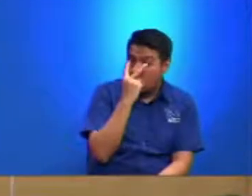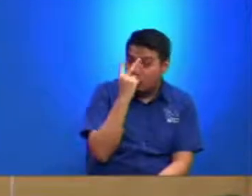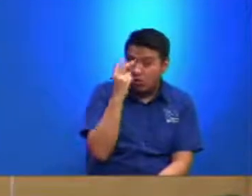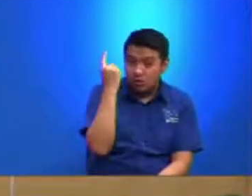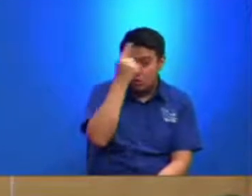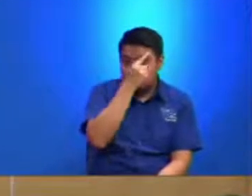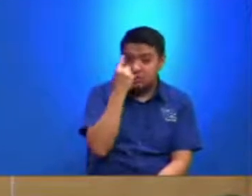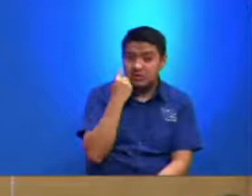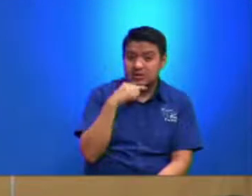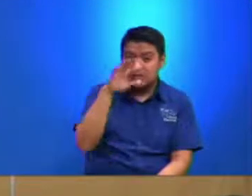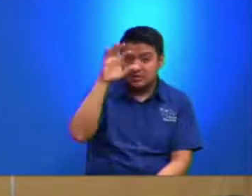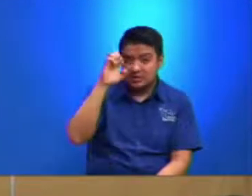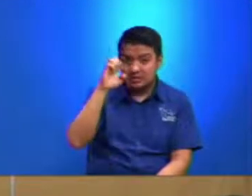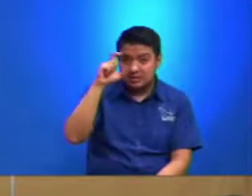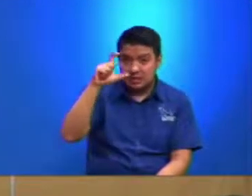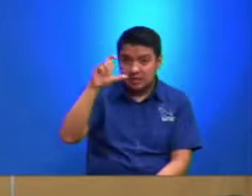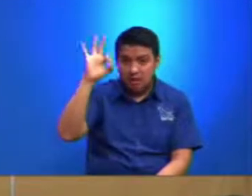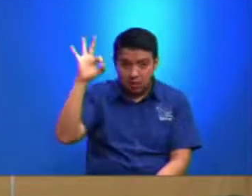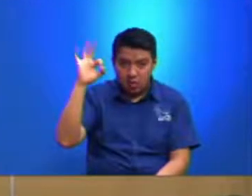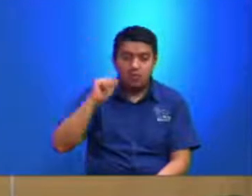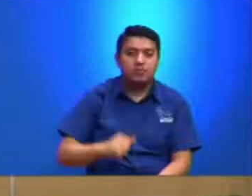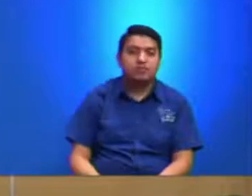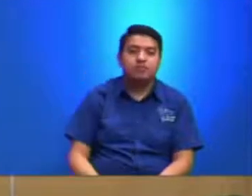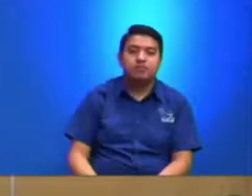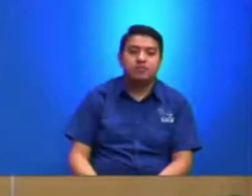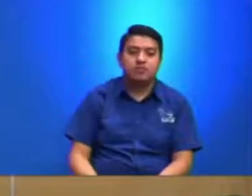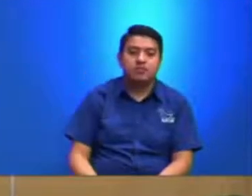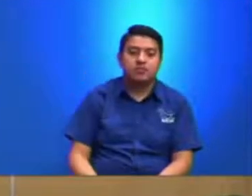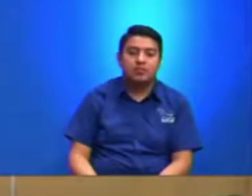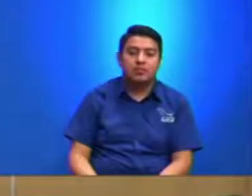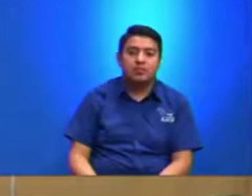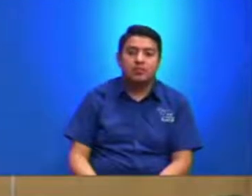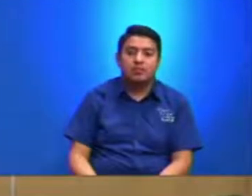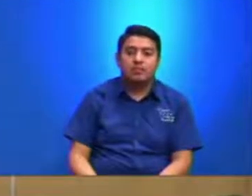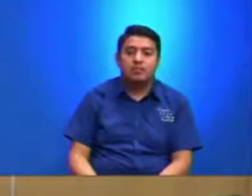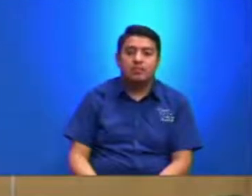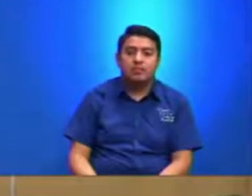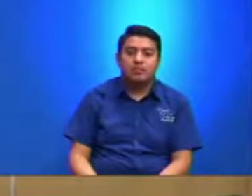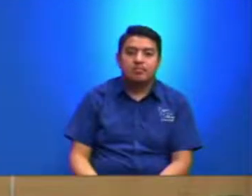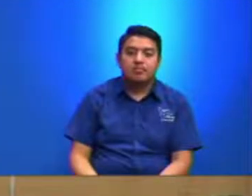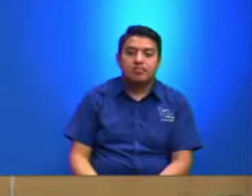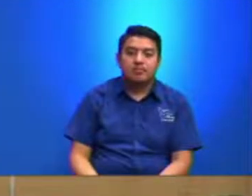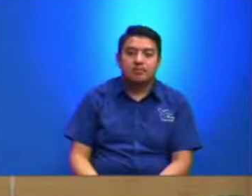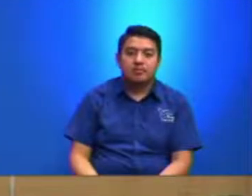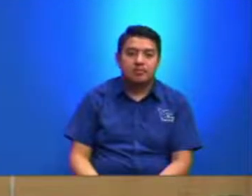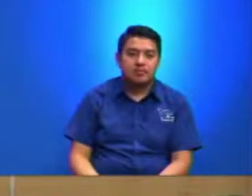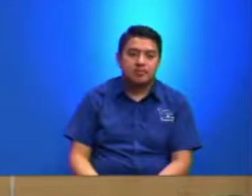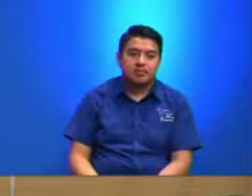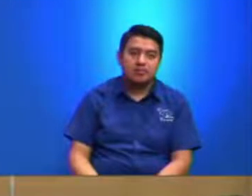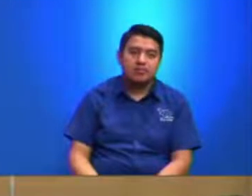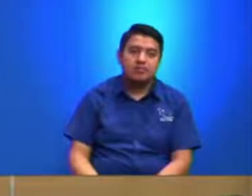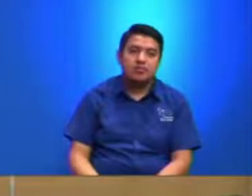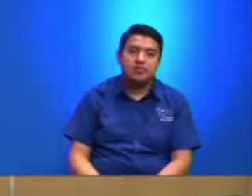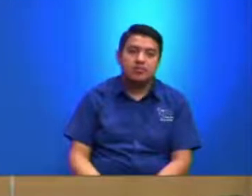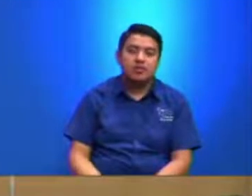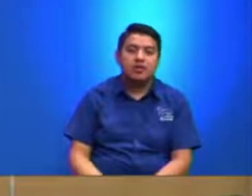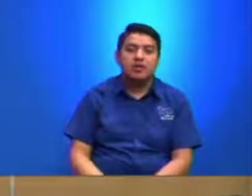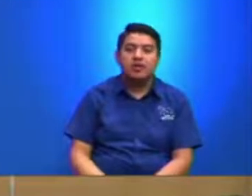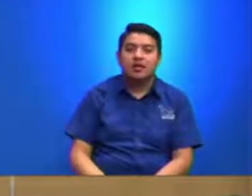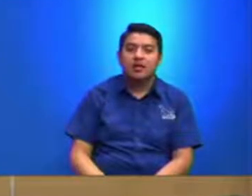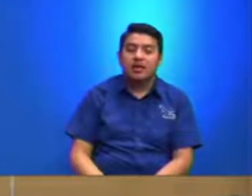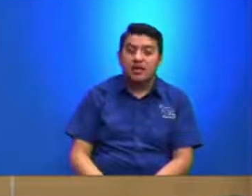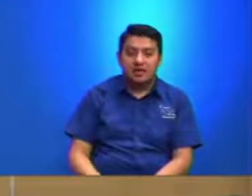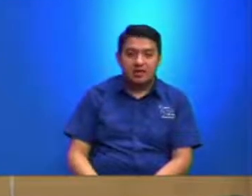lágrima se compone de 3 elementos: agua, se compone de grasa y se compone de moco. Si uno de